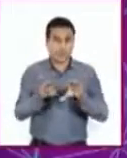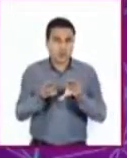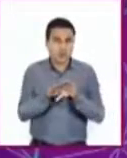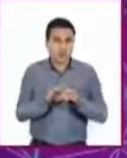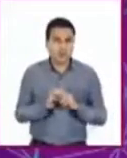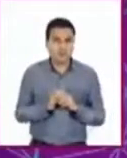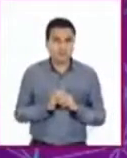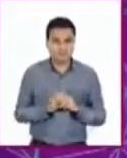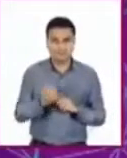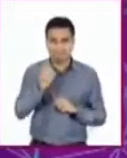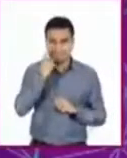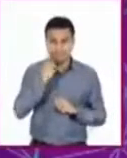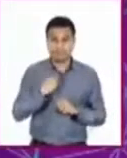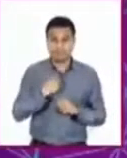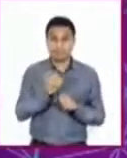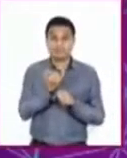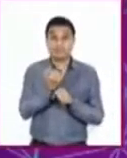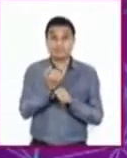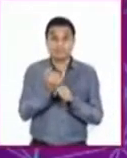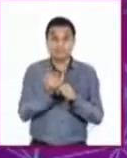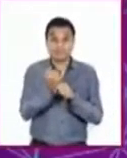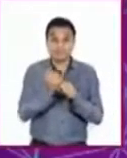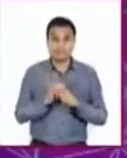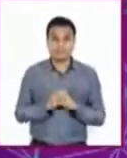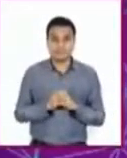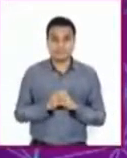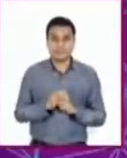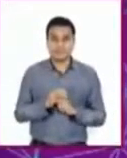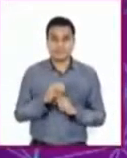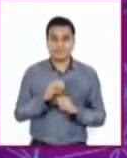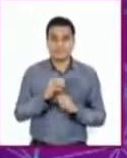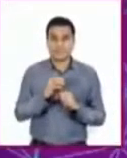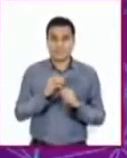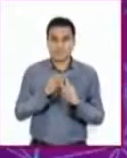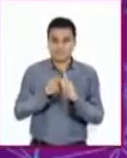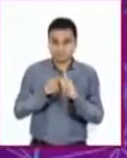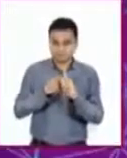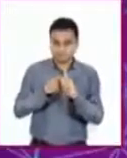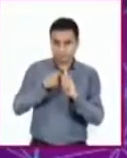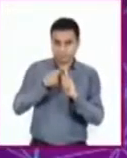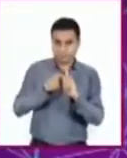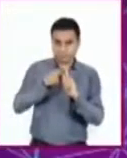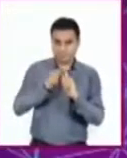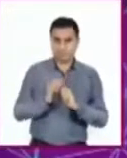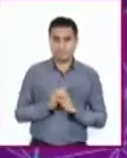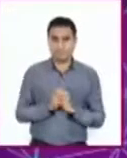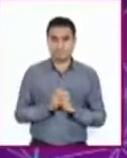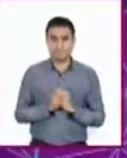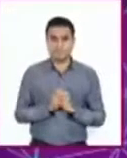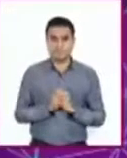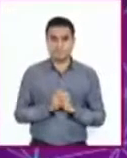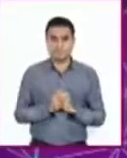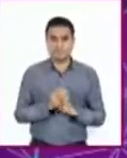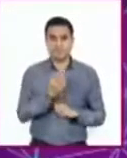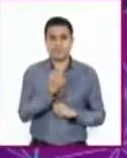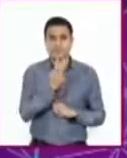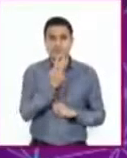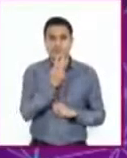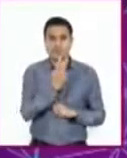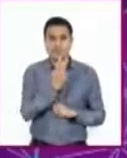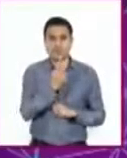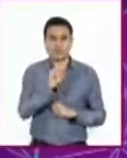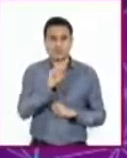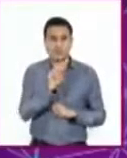hacer es averiguar cuántos grados hay desde un entero 6 décimos negativo para llegar a 2 enteros